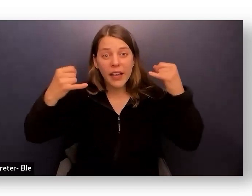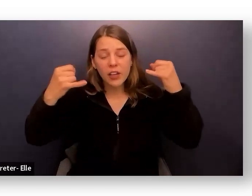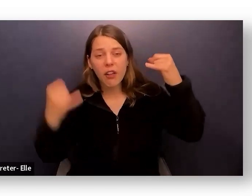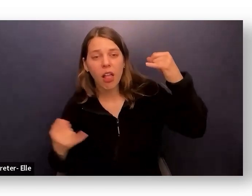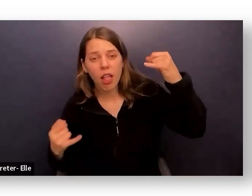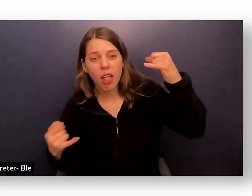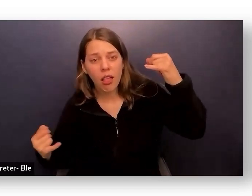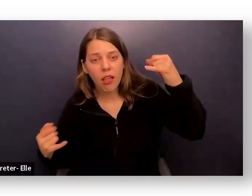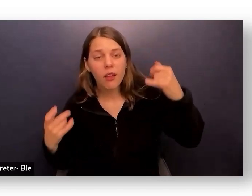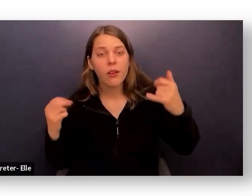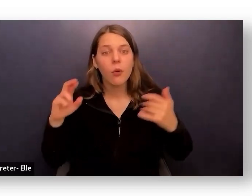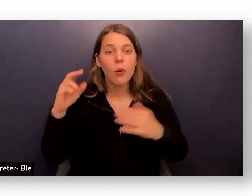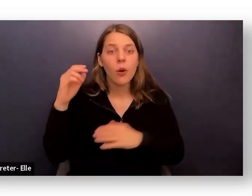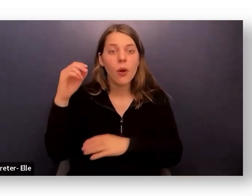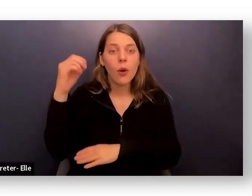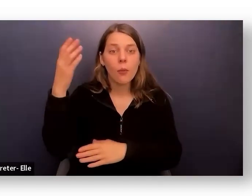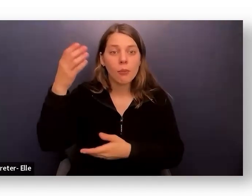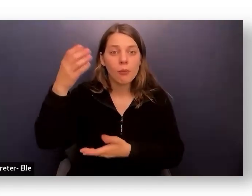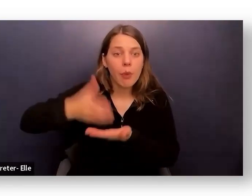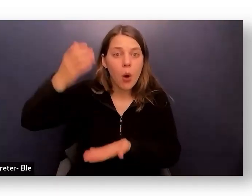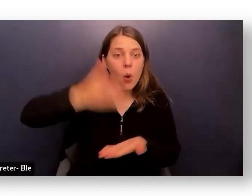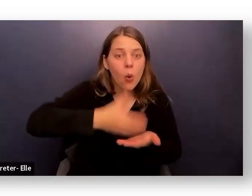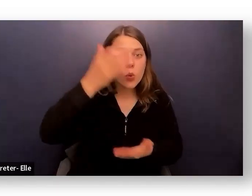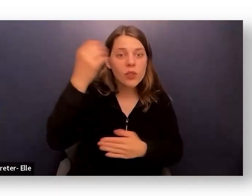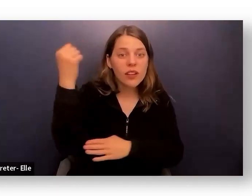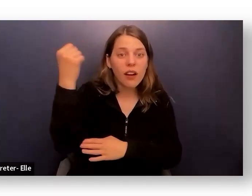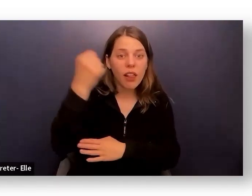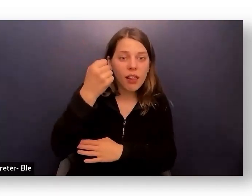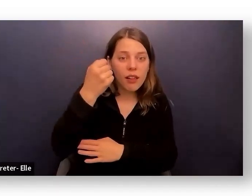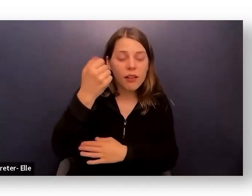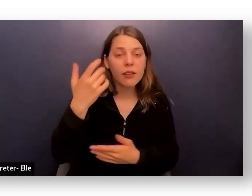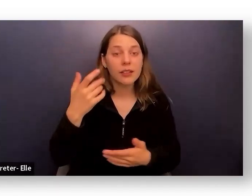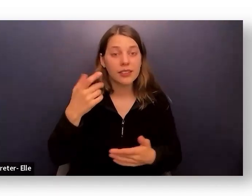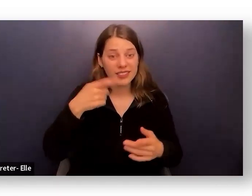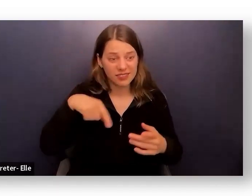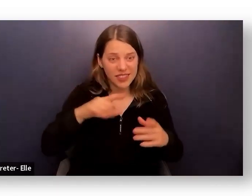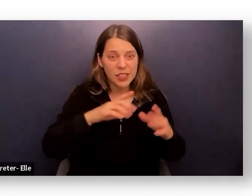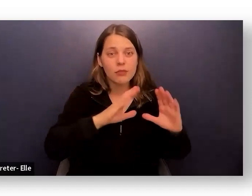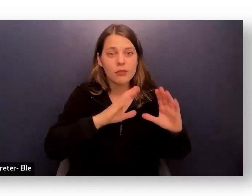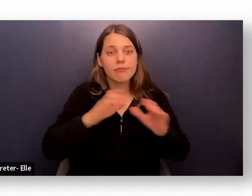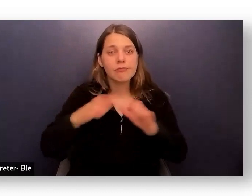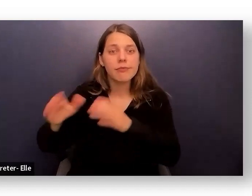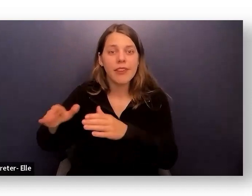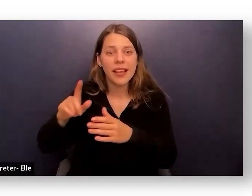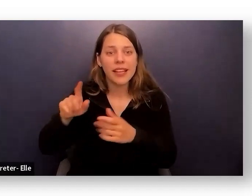Entonces, cada cable oxidado, cada cable roto.